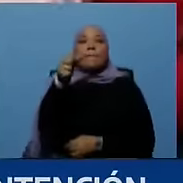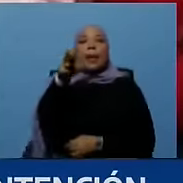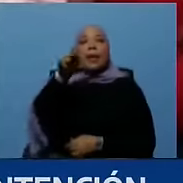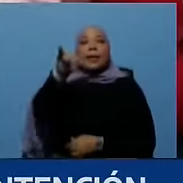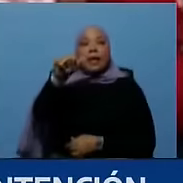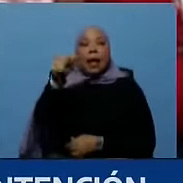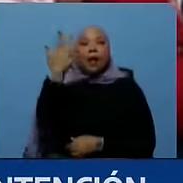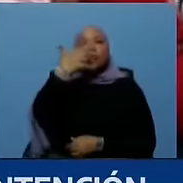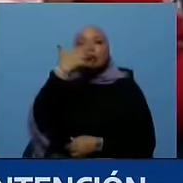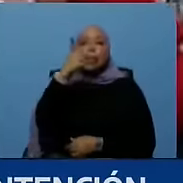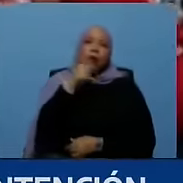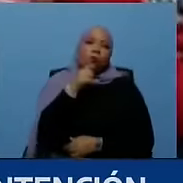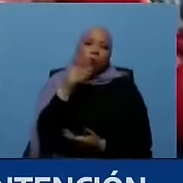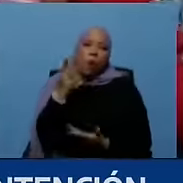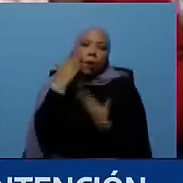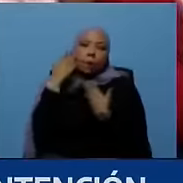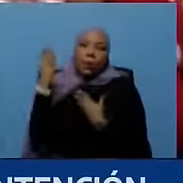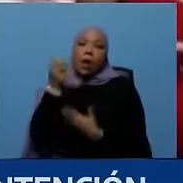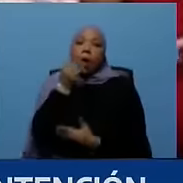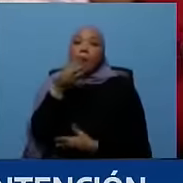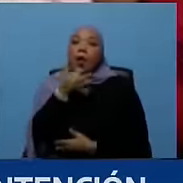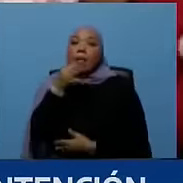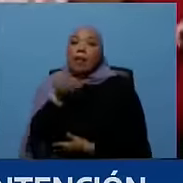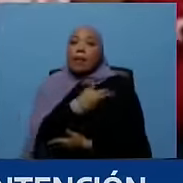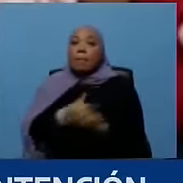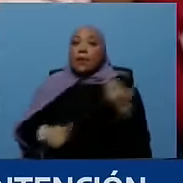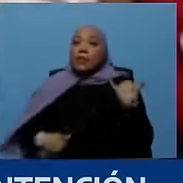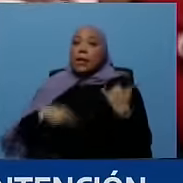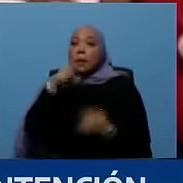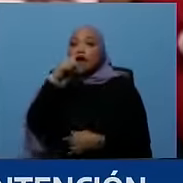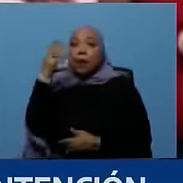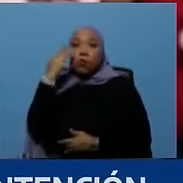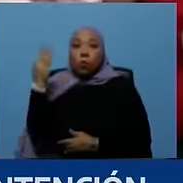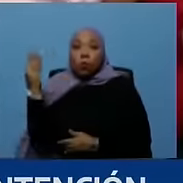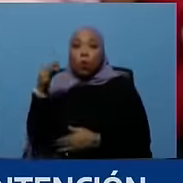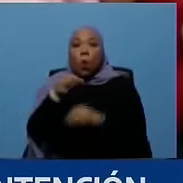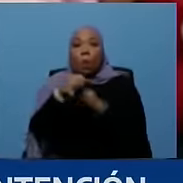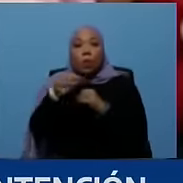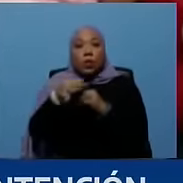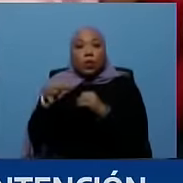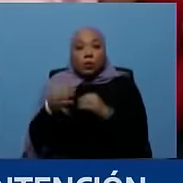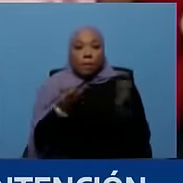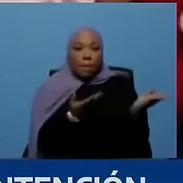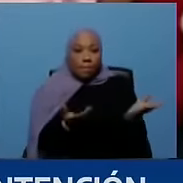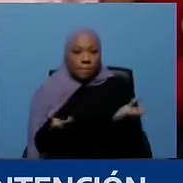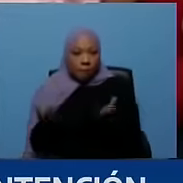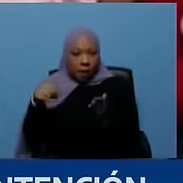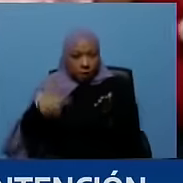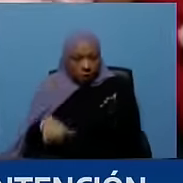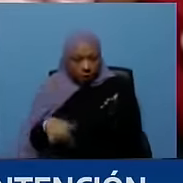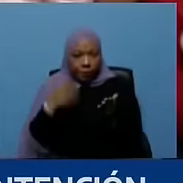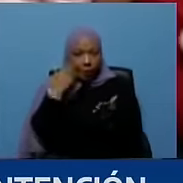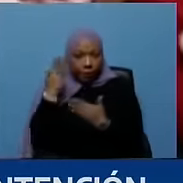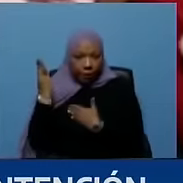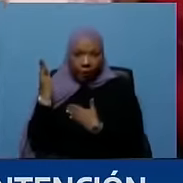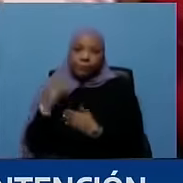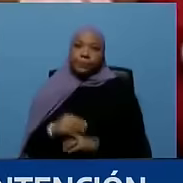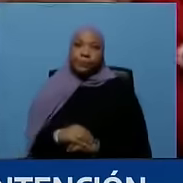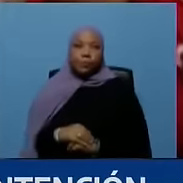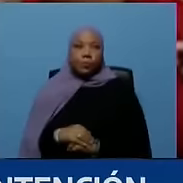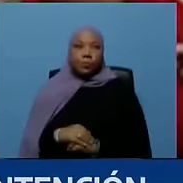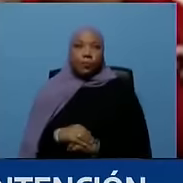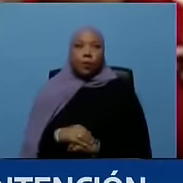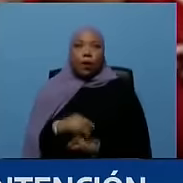María. Buenas tardes, presidente. Bienvenido al municipio de San Joaquín. Como nosotros siempre decimos,